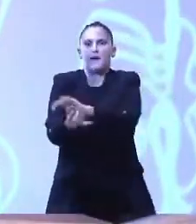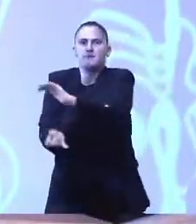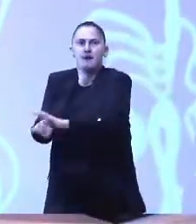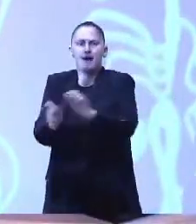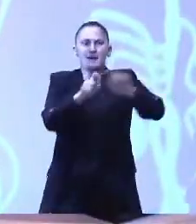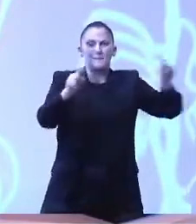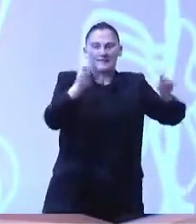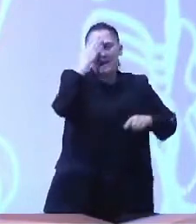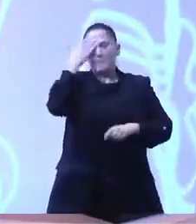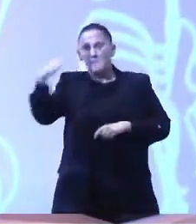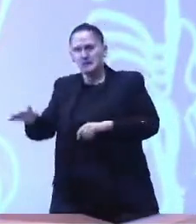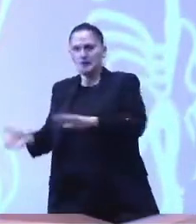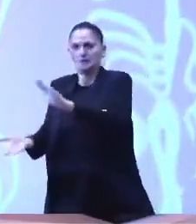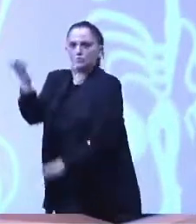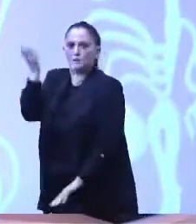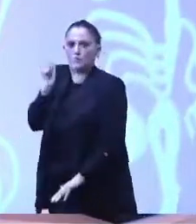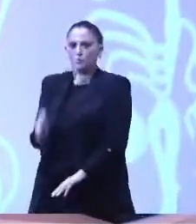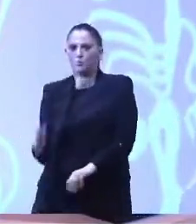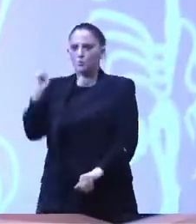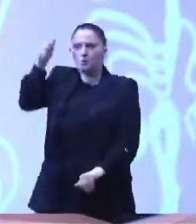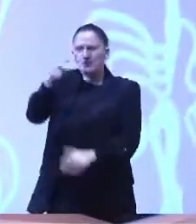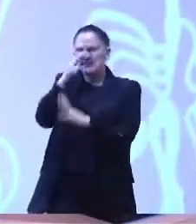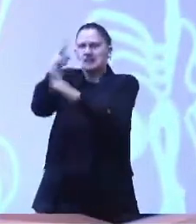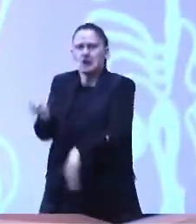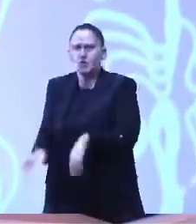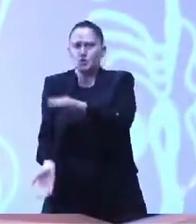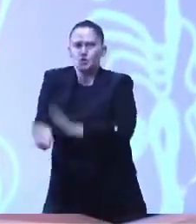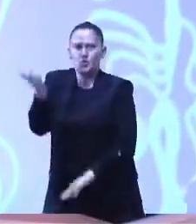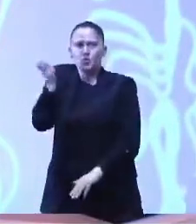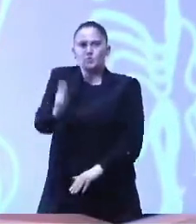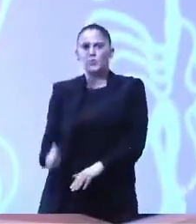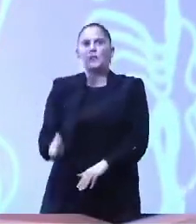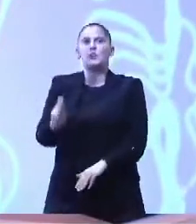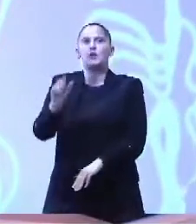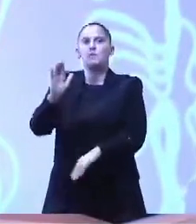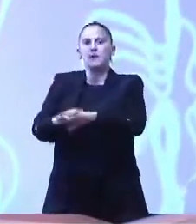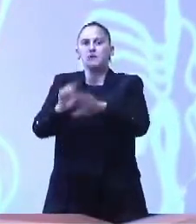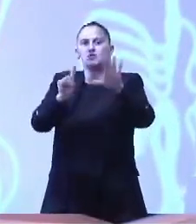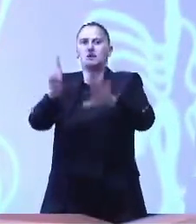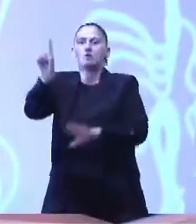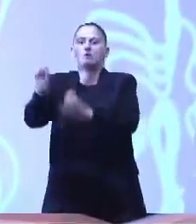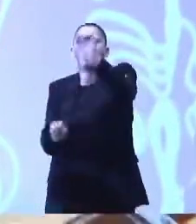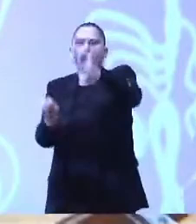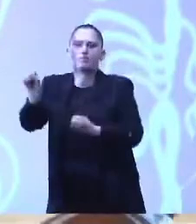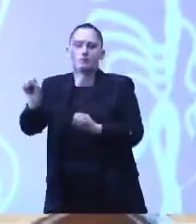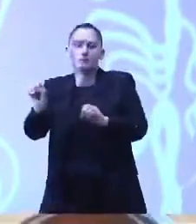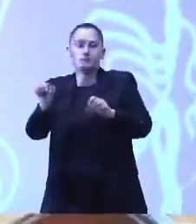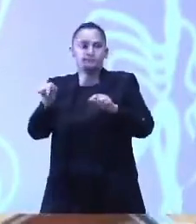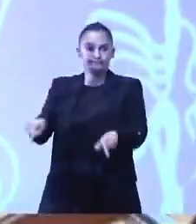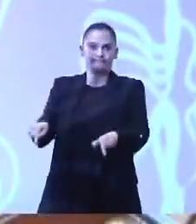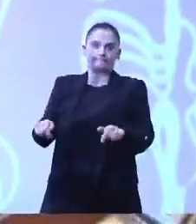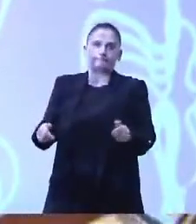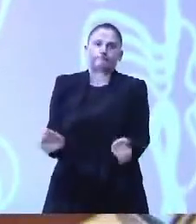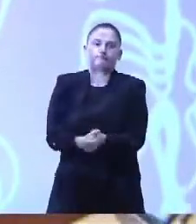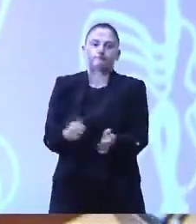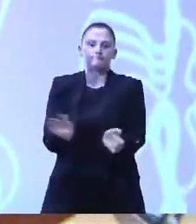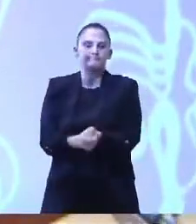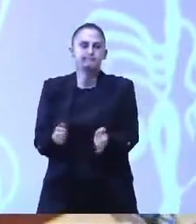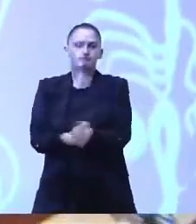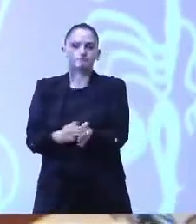España, mientras hemos subido durante estos últimos 7 años un 61% el salario mínimo